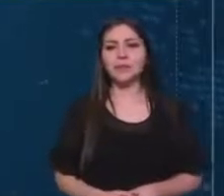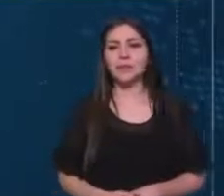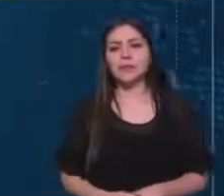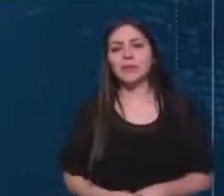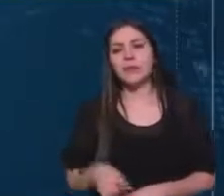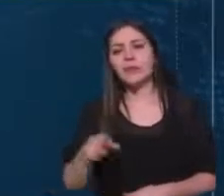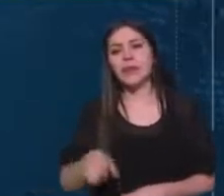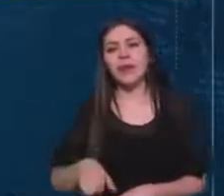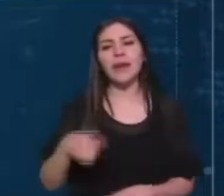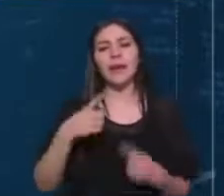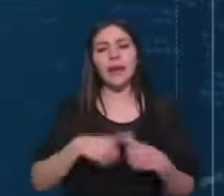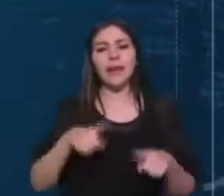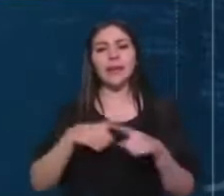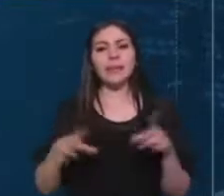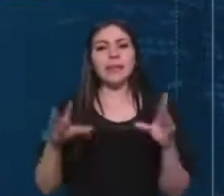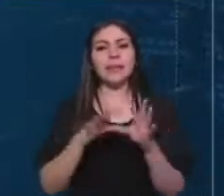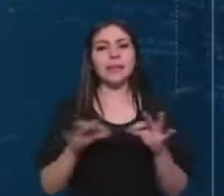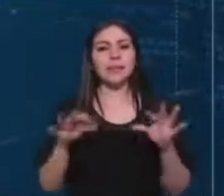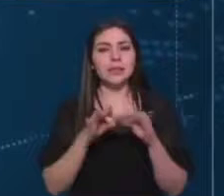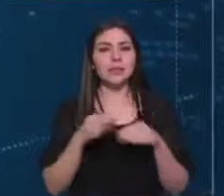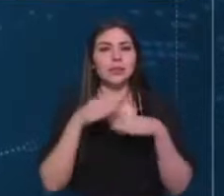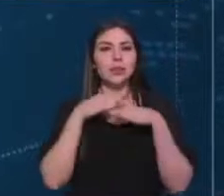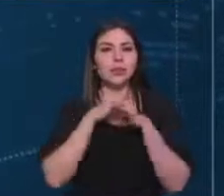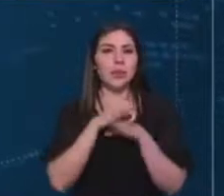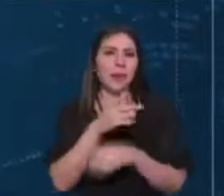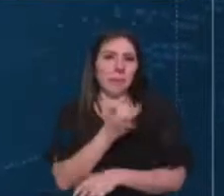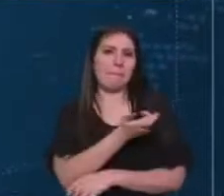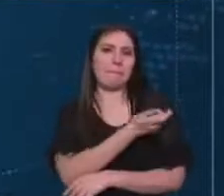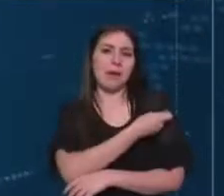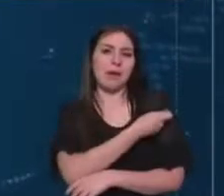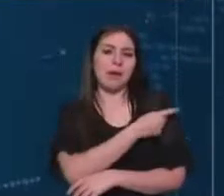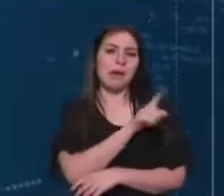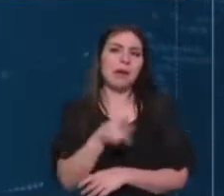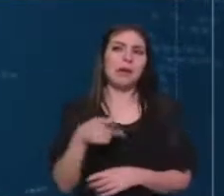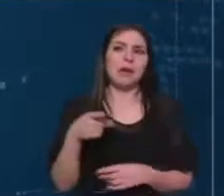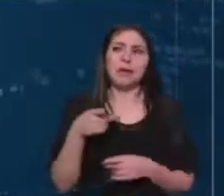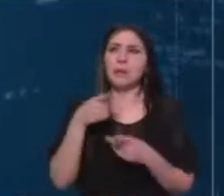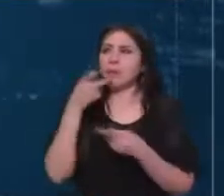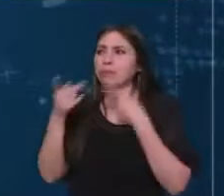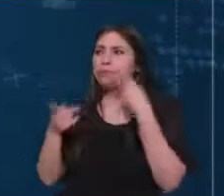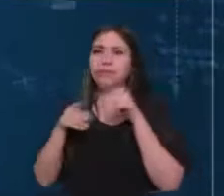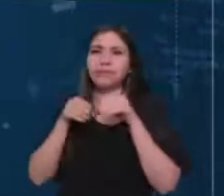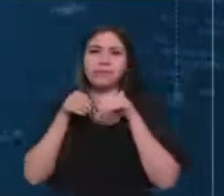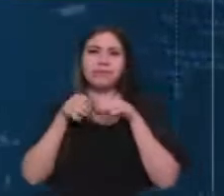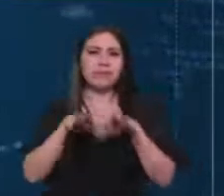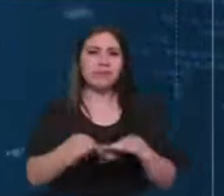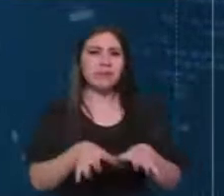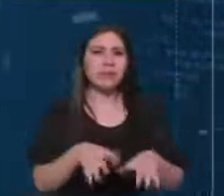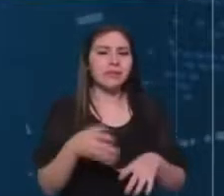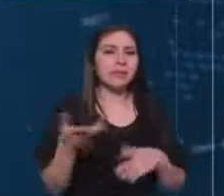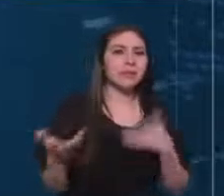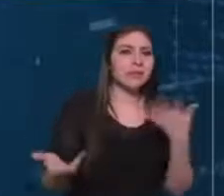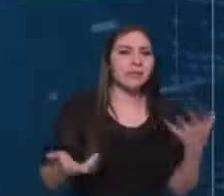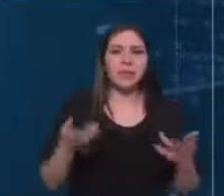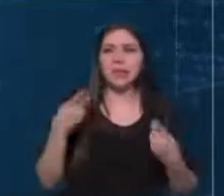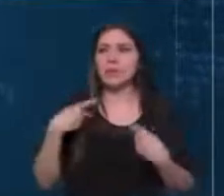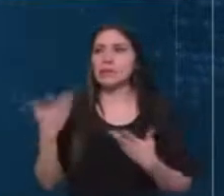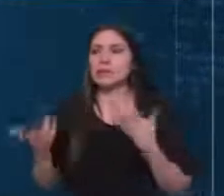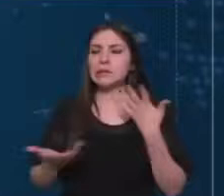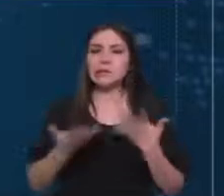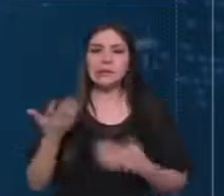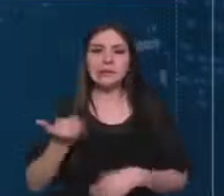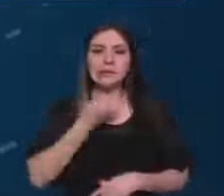la información de las vacunas que nada más genera confusión y puede generar caos. Y por otro lado, pues parece que no hay un